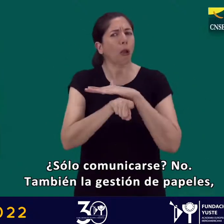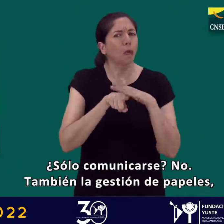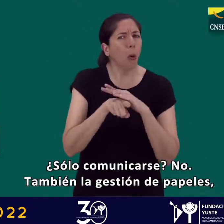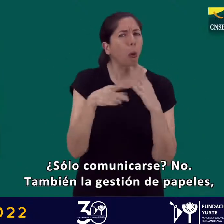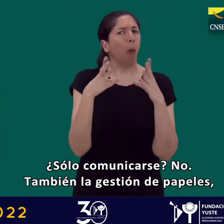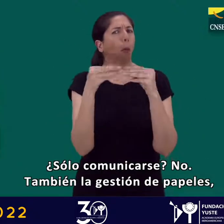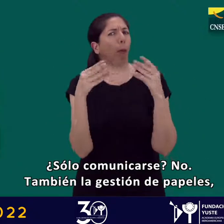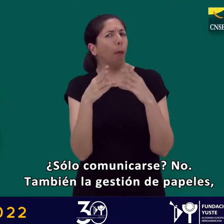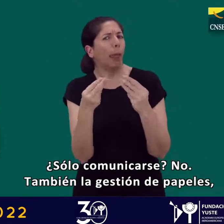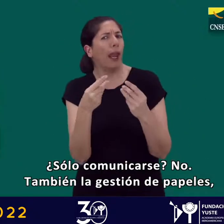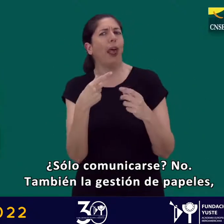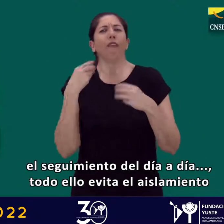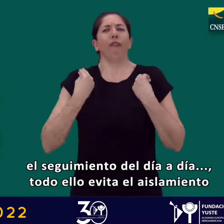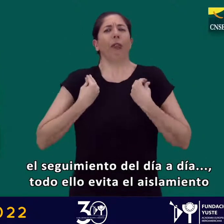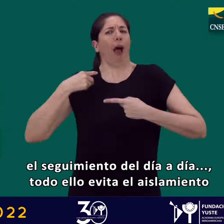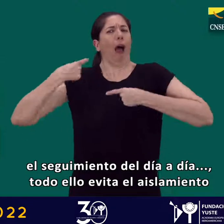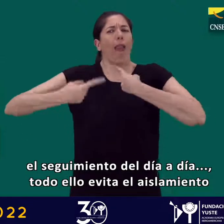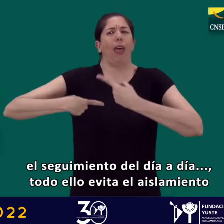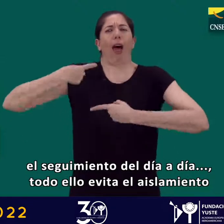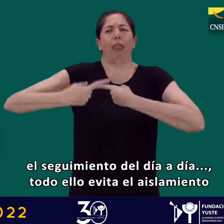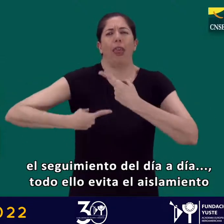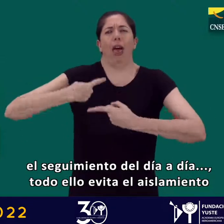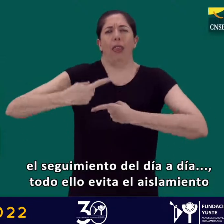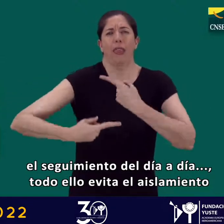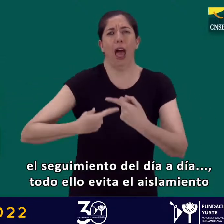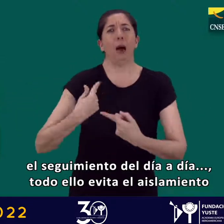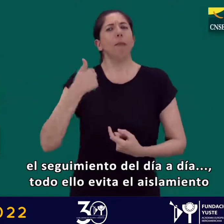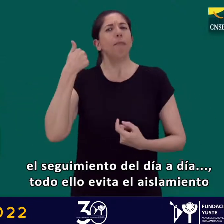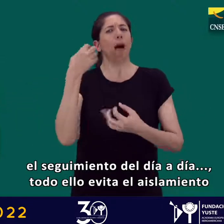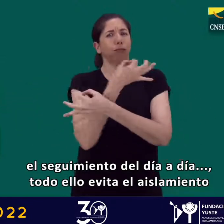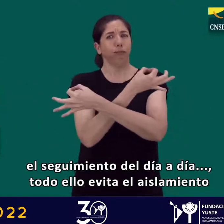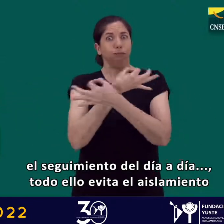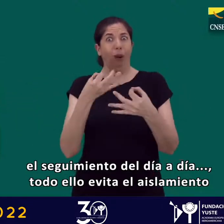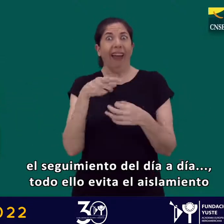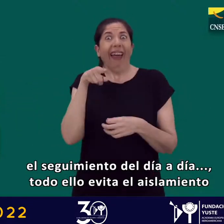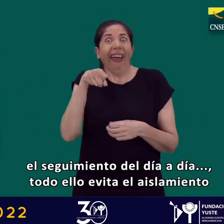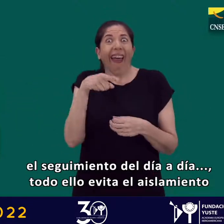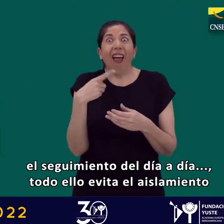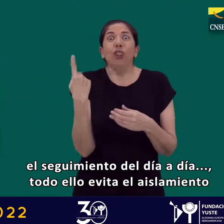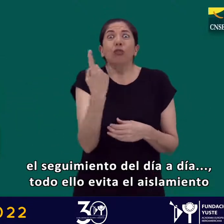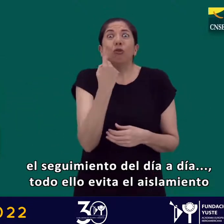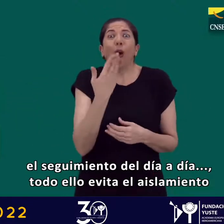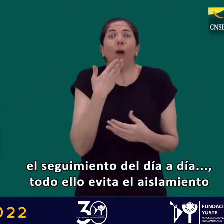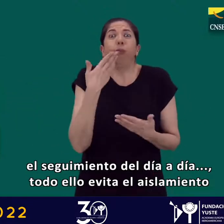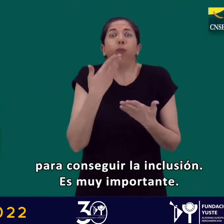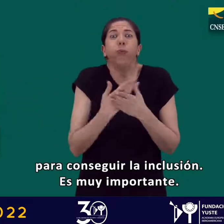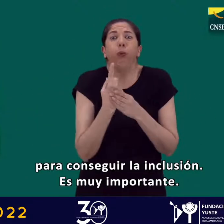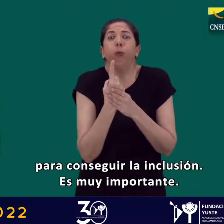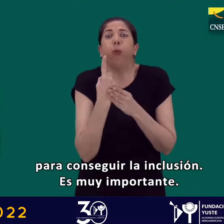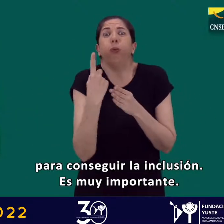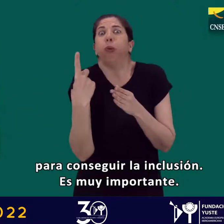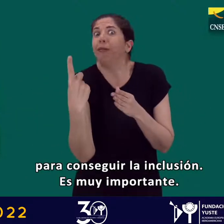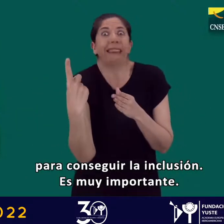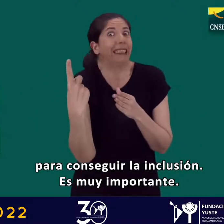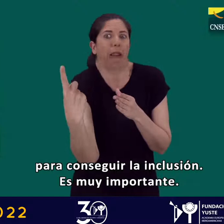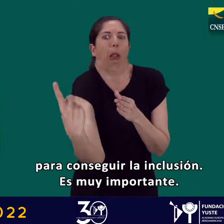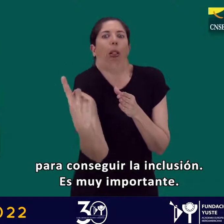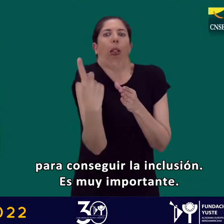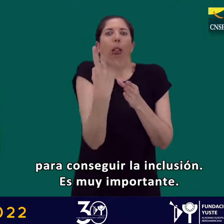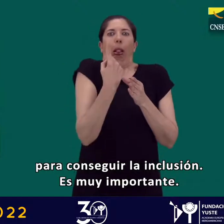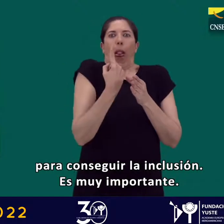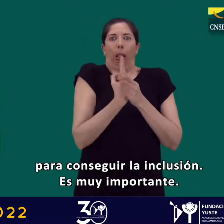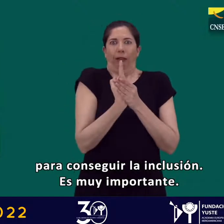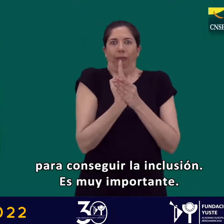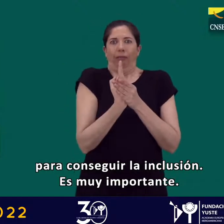no también la gestión de papeles el seguimiento del día a día Todo ello evita el aislamiento para